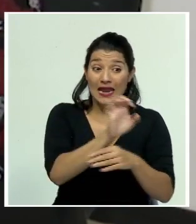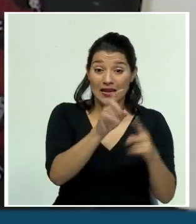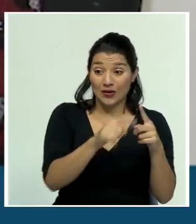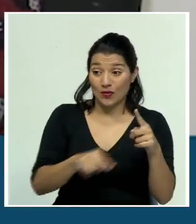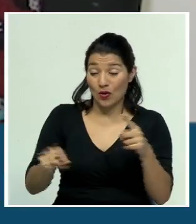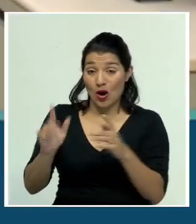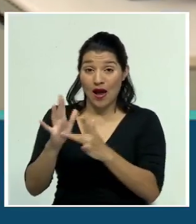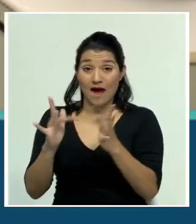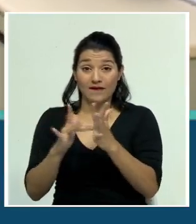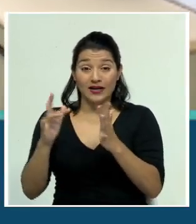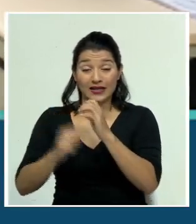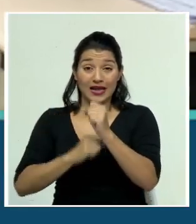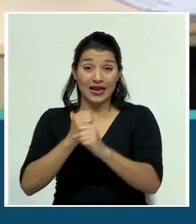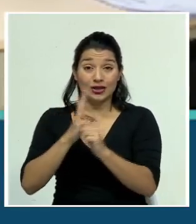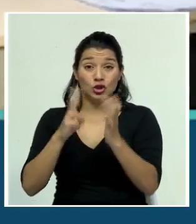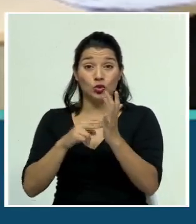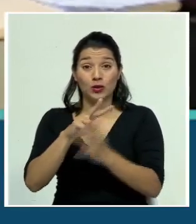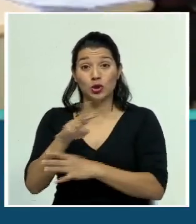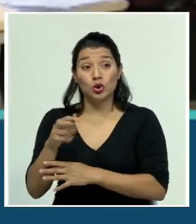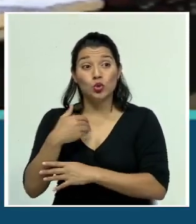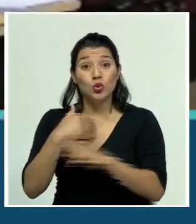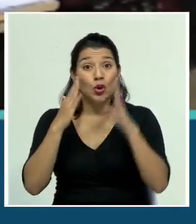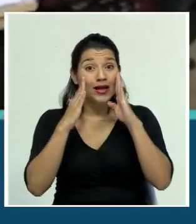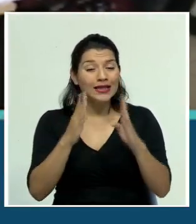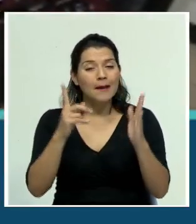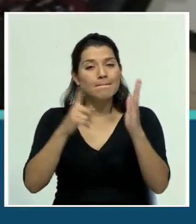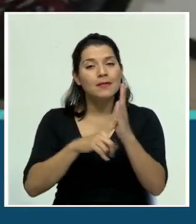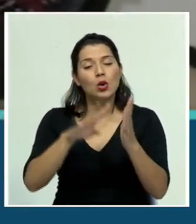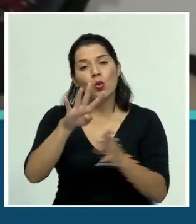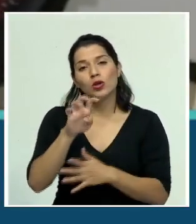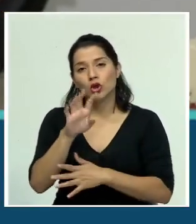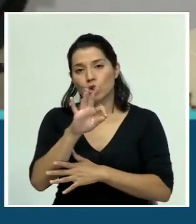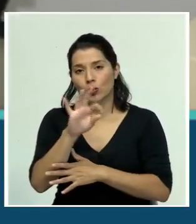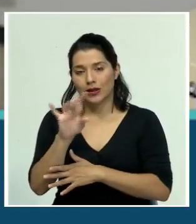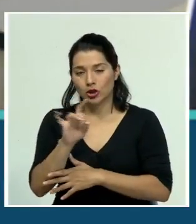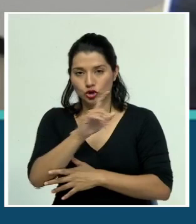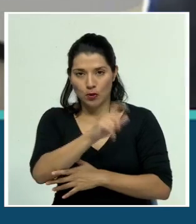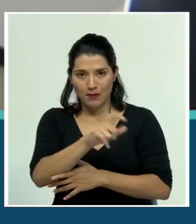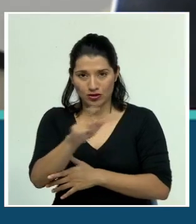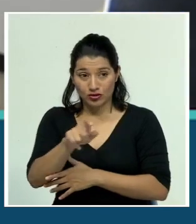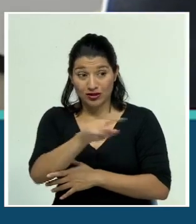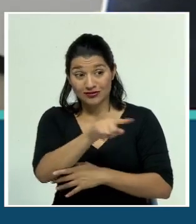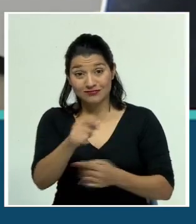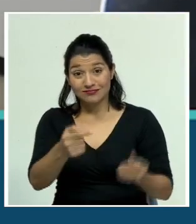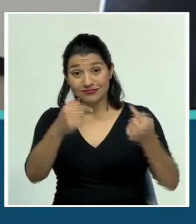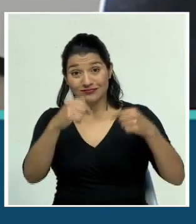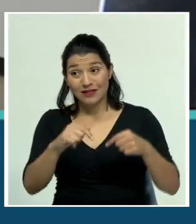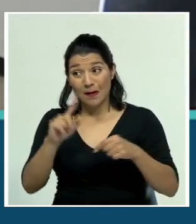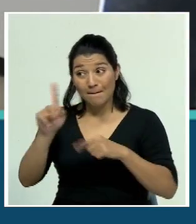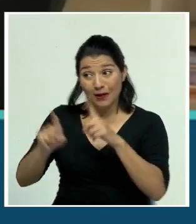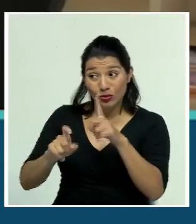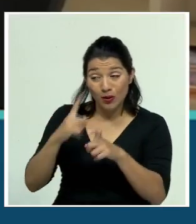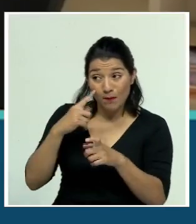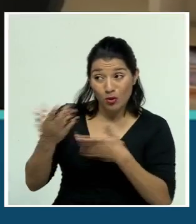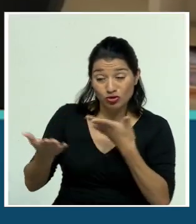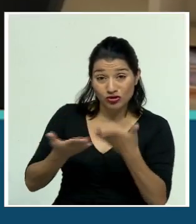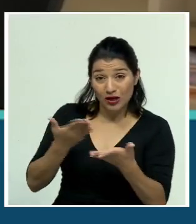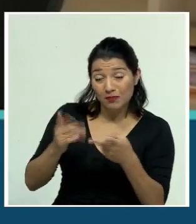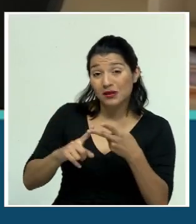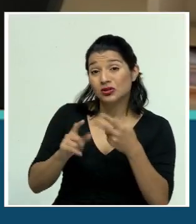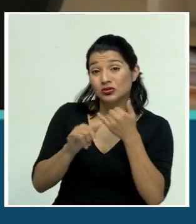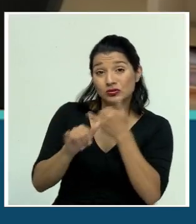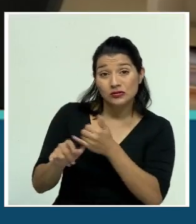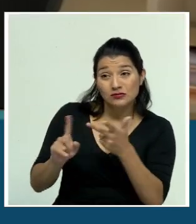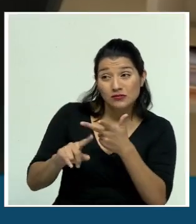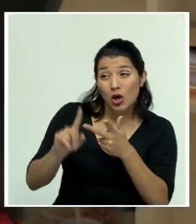del 2022 atendieron a 1.498 personas que se acercaban a preguntar sobre servicios, a interponer demandas,